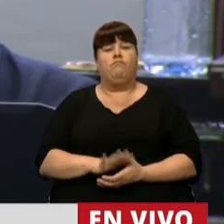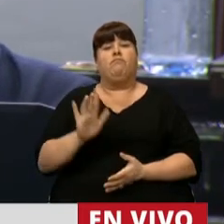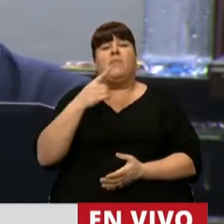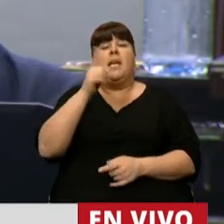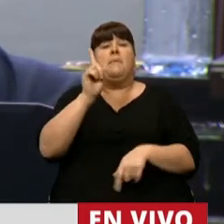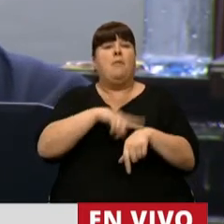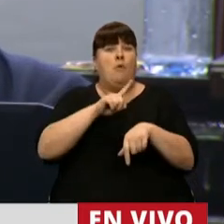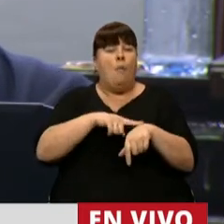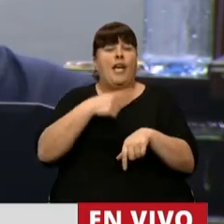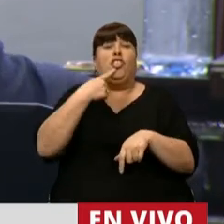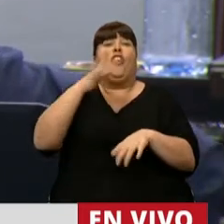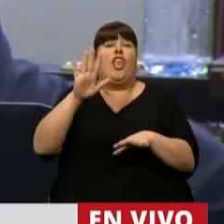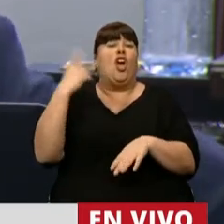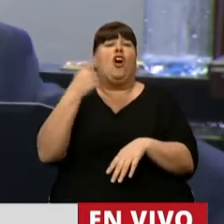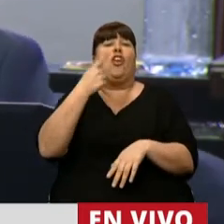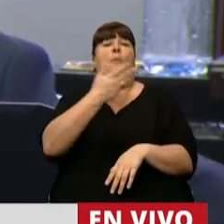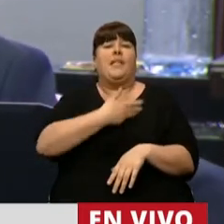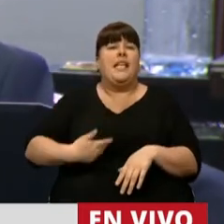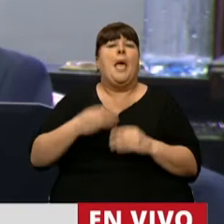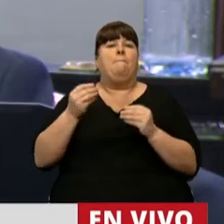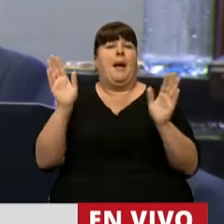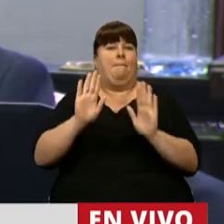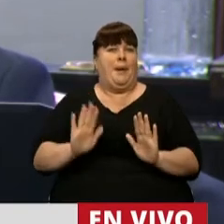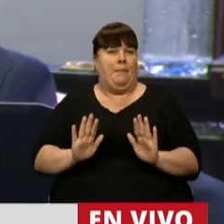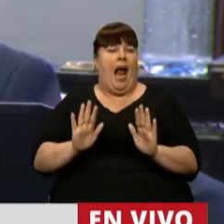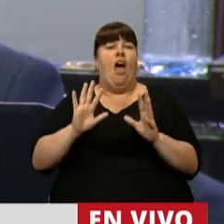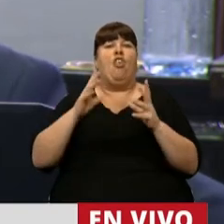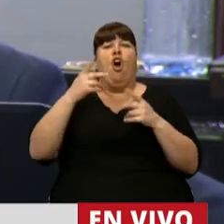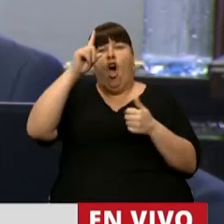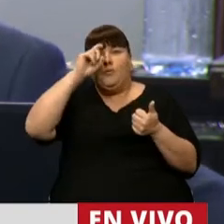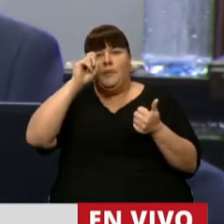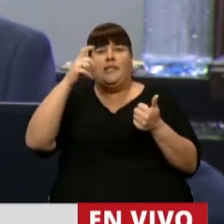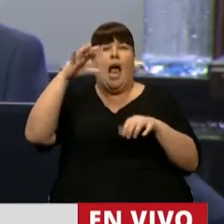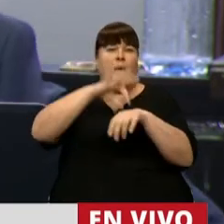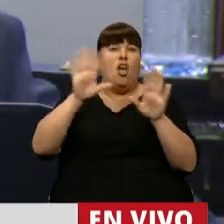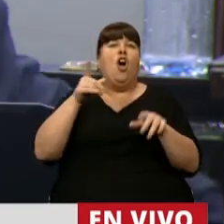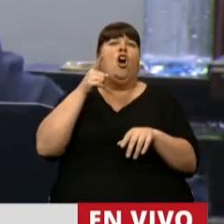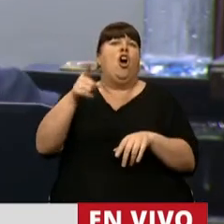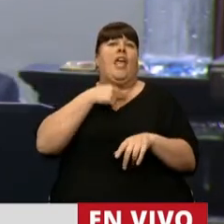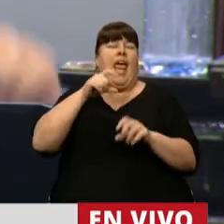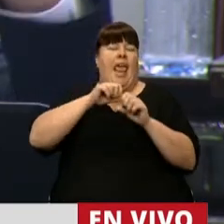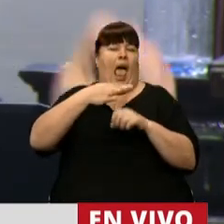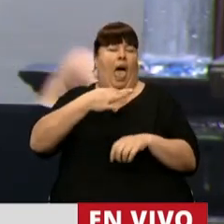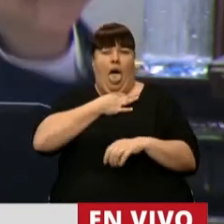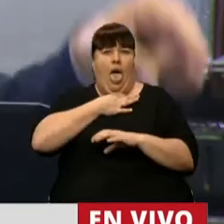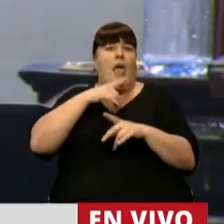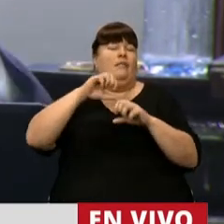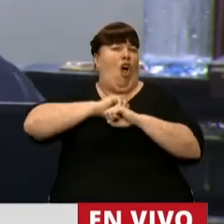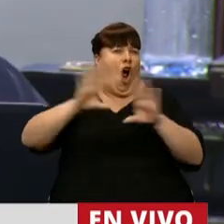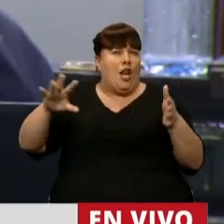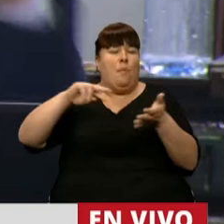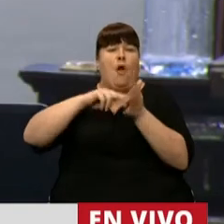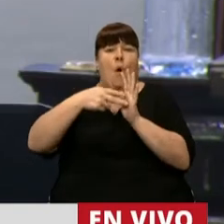Supuestamente en ese momento lo decían y decía el presidente que era para preparar el sistema de salud y evitar el colapso y evitar la